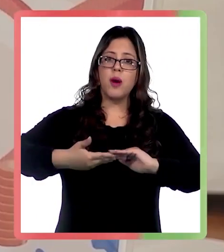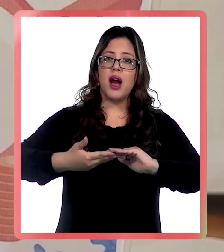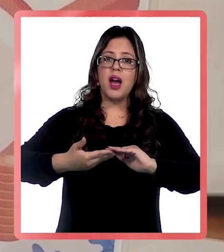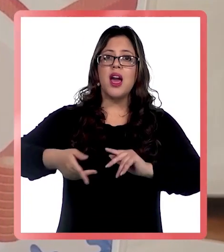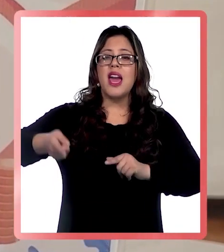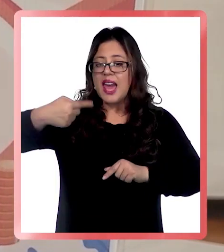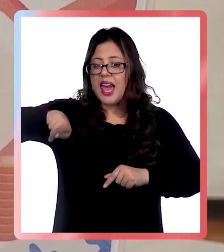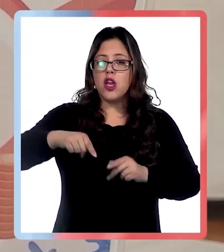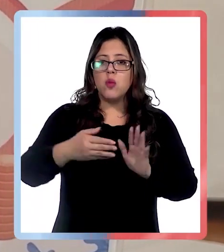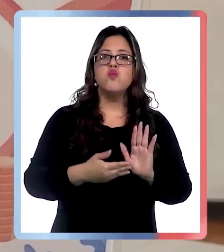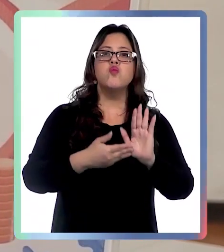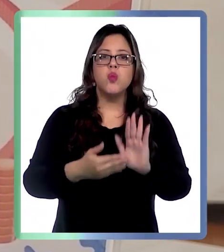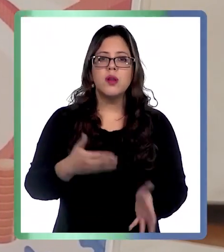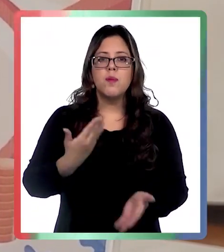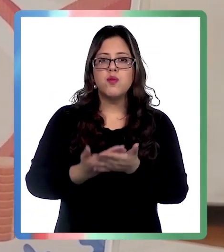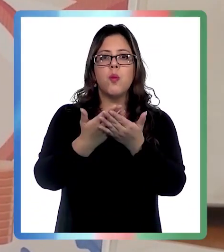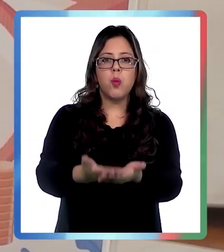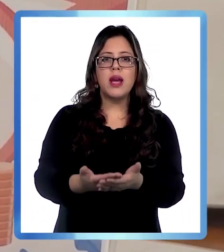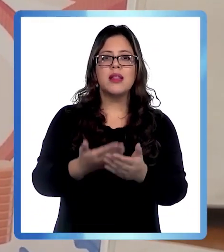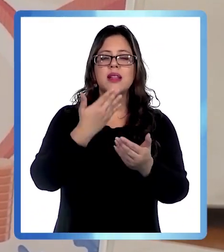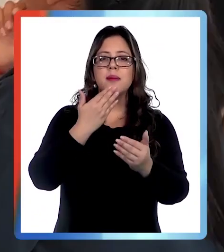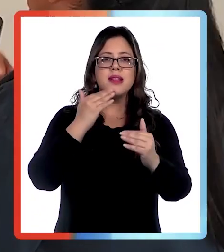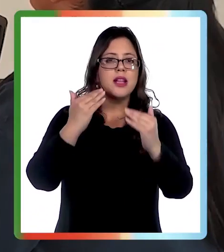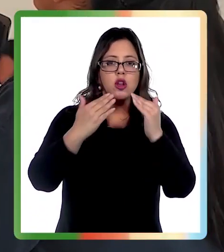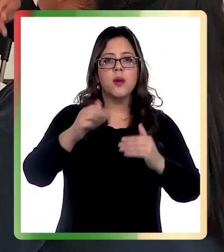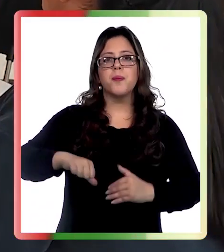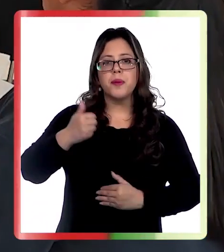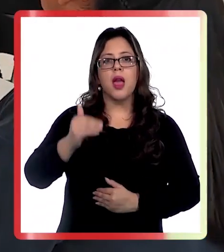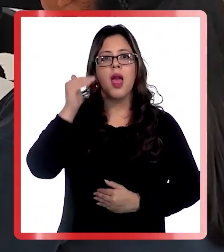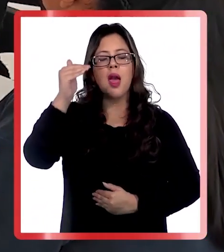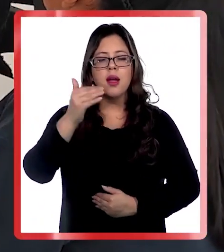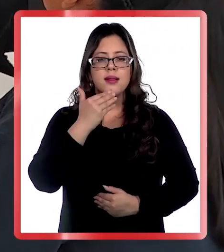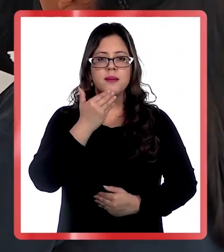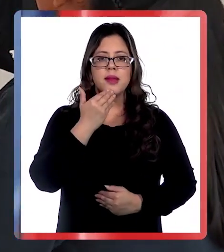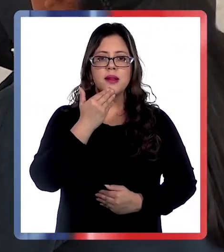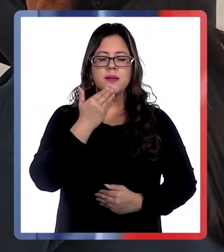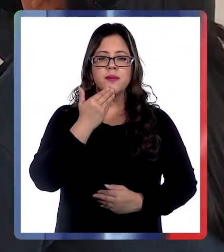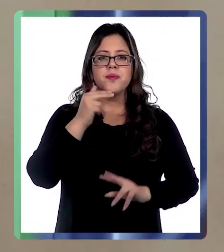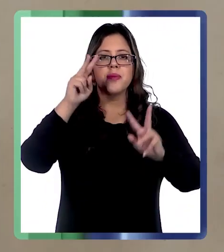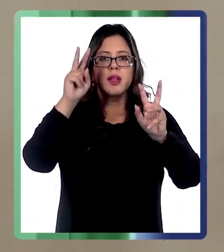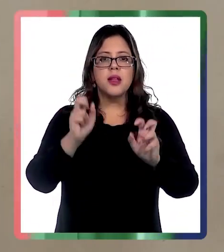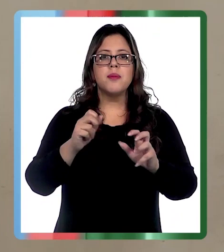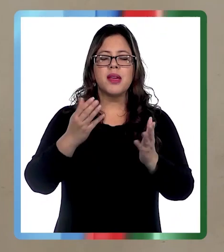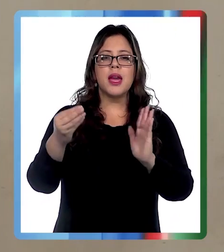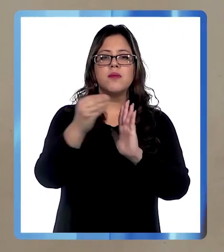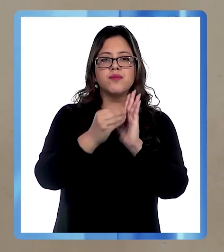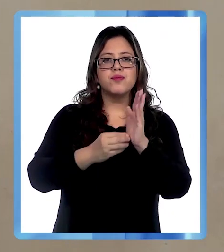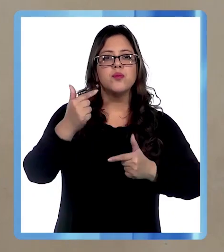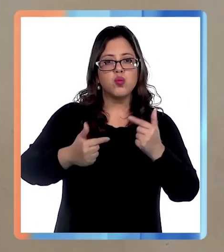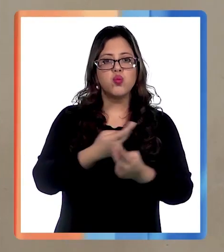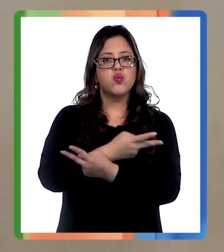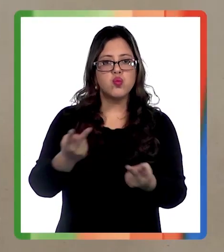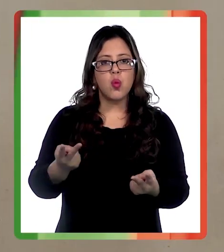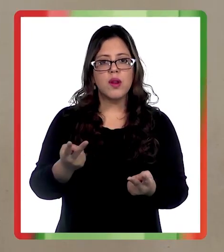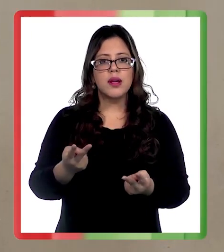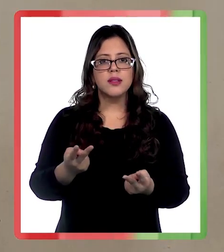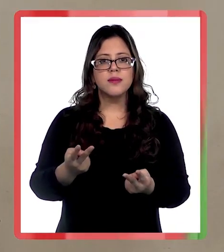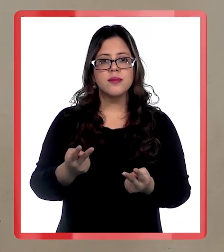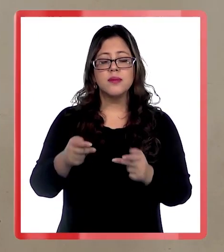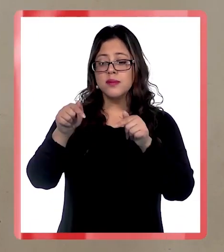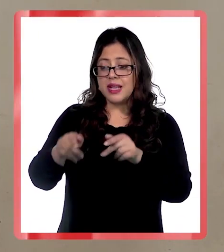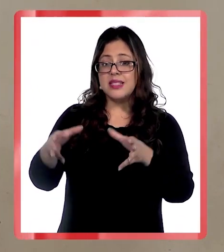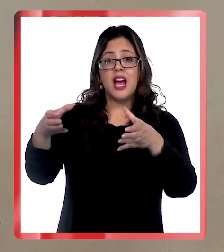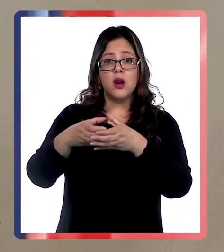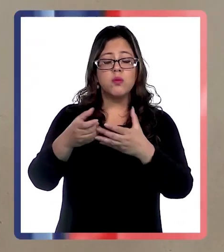comunal la estrategia es cómo ellos ponen las voces las necesidades y las propuestas del mundo de la infancia y de la adolescencia en la implementación de las